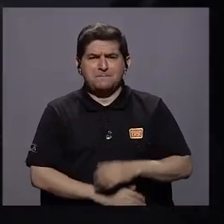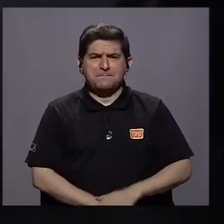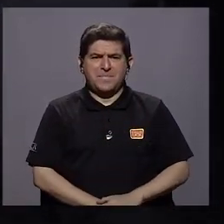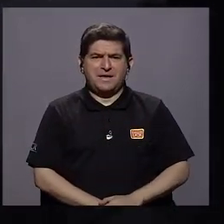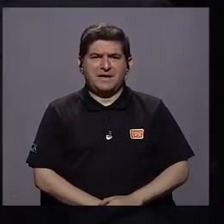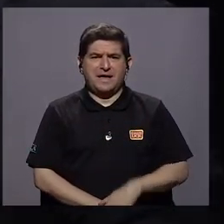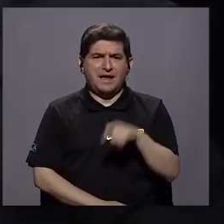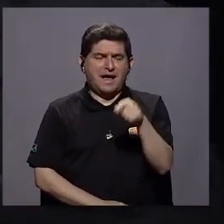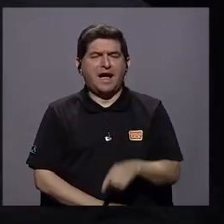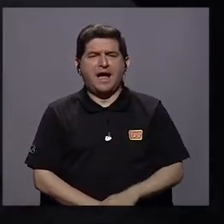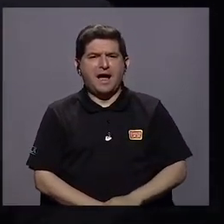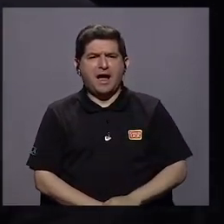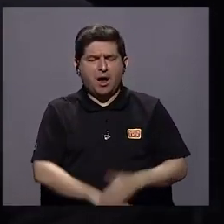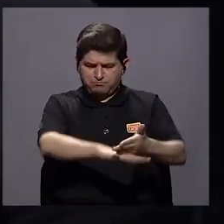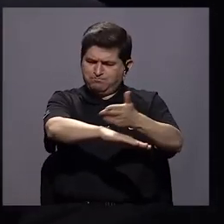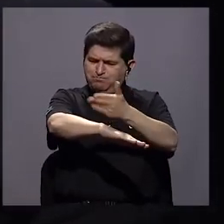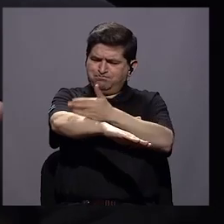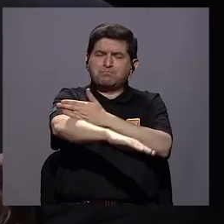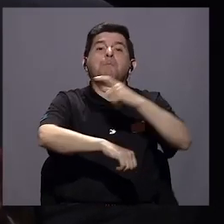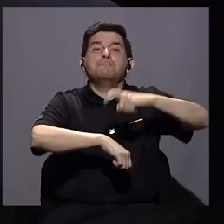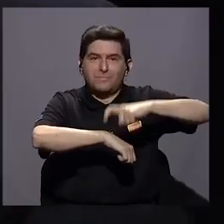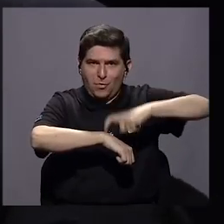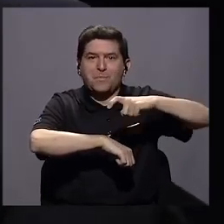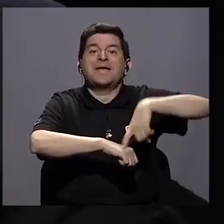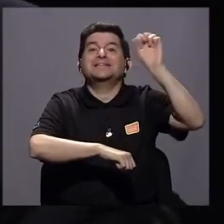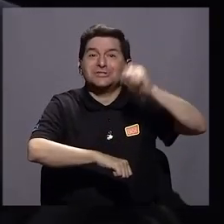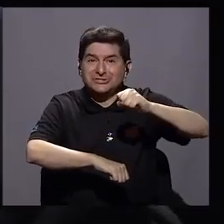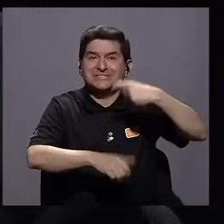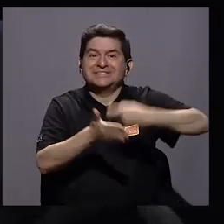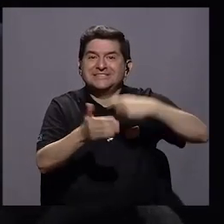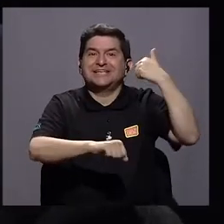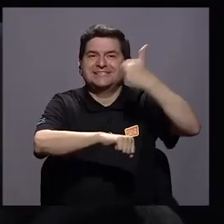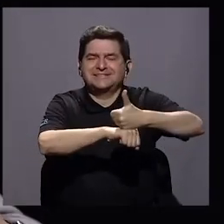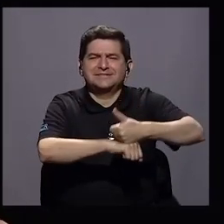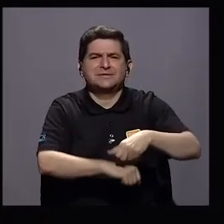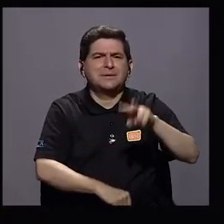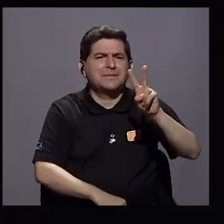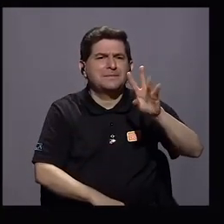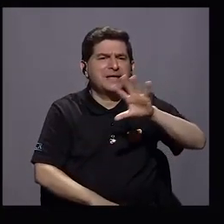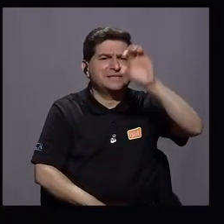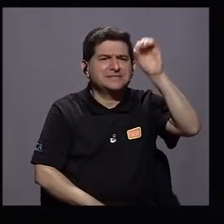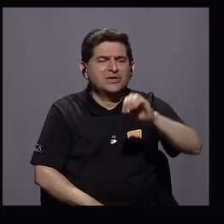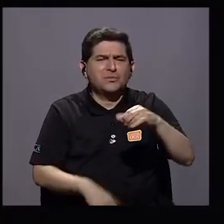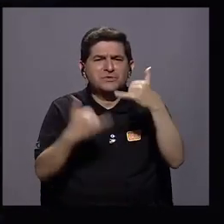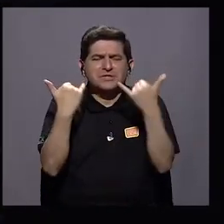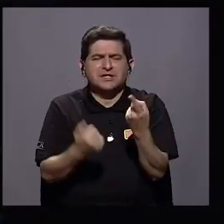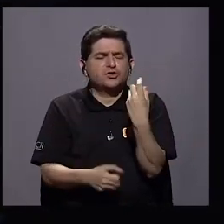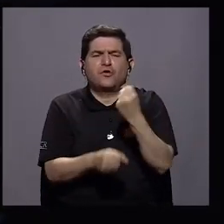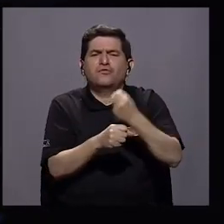está bollante, en esos momentos se ponen impuestos. Casi un 25% de desempleo.